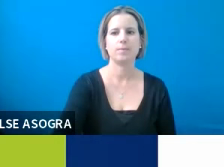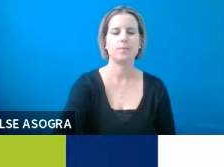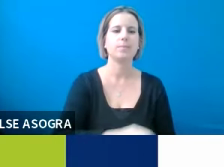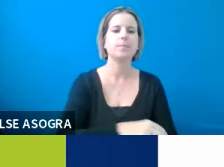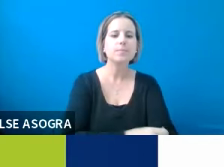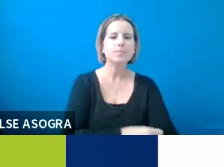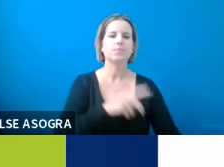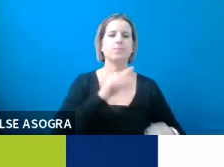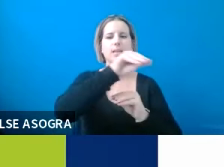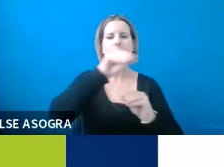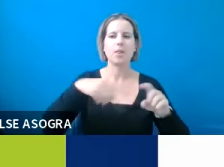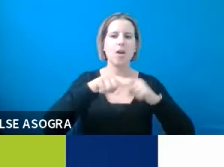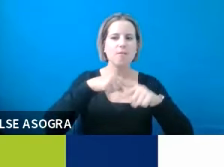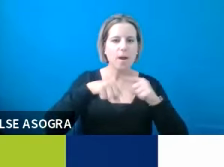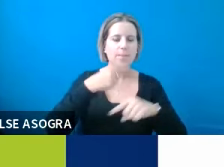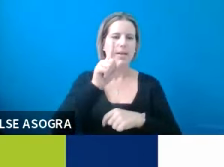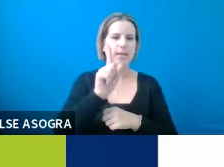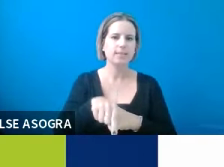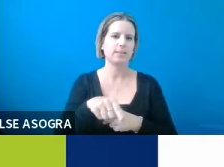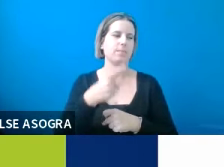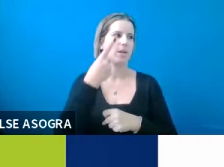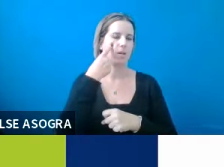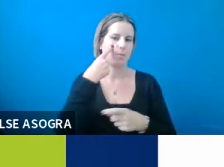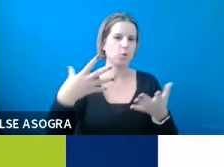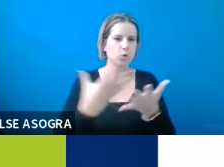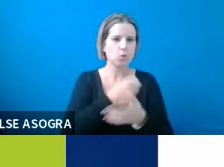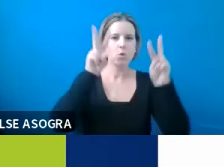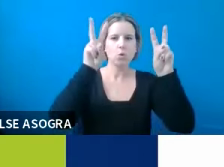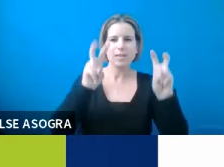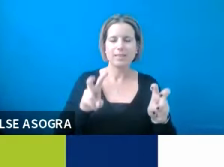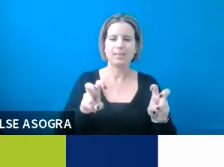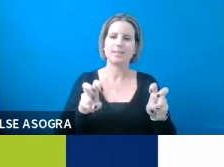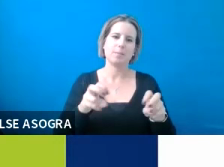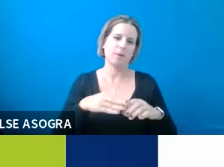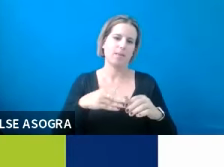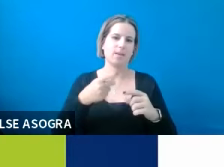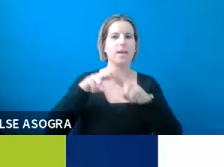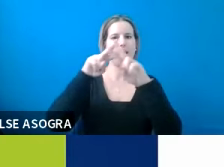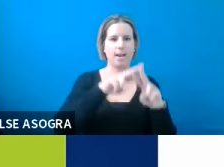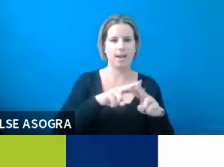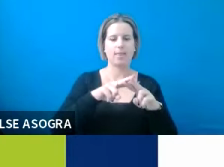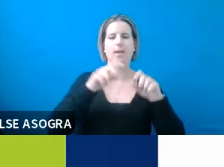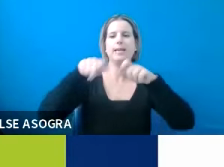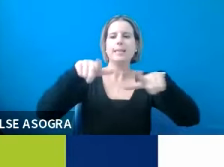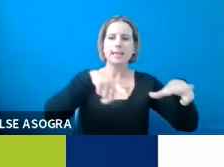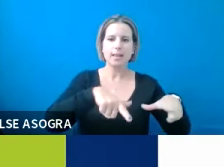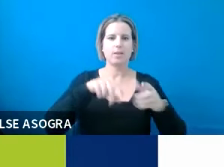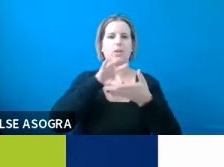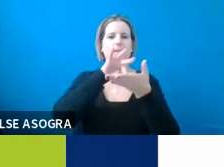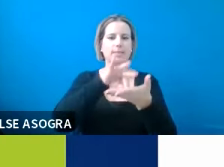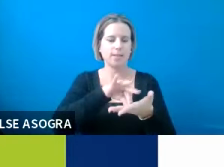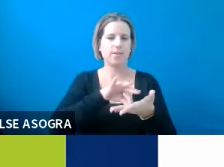van llamando a las familias y se les va haciendo encuestas en cuanto a todos los aspectos que hay que valorar instalaciones, servicio, atención,